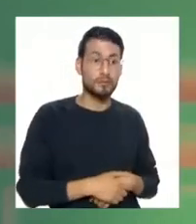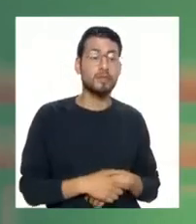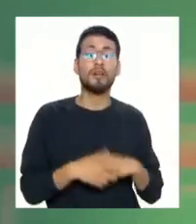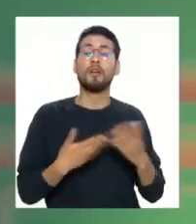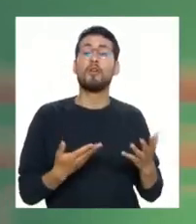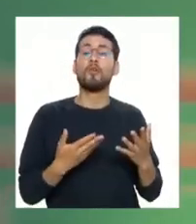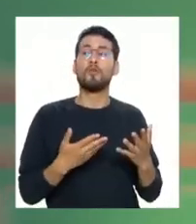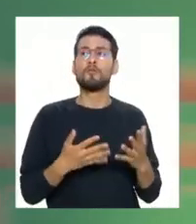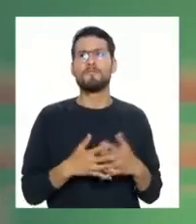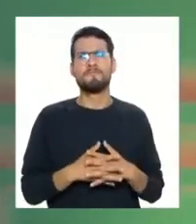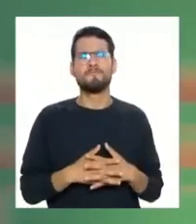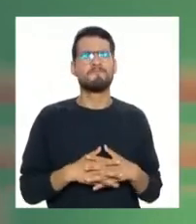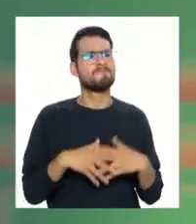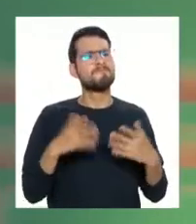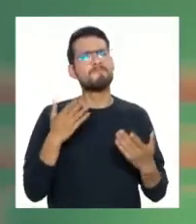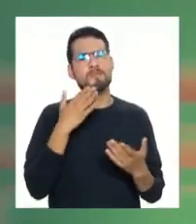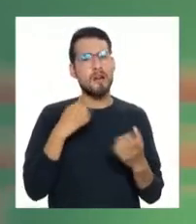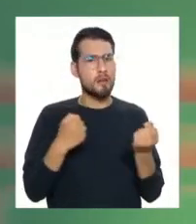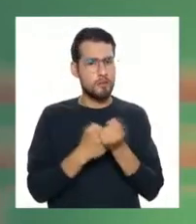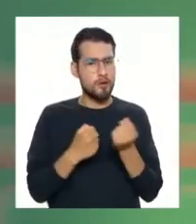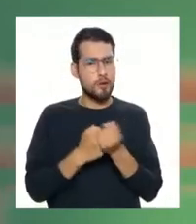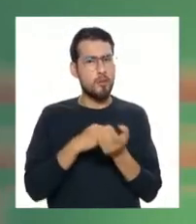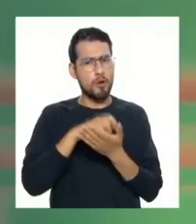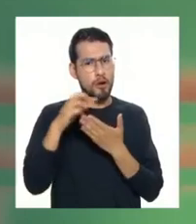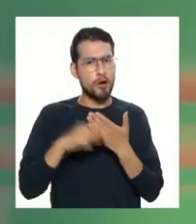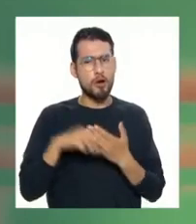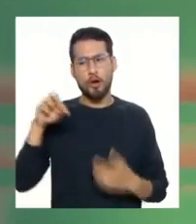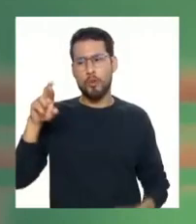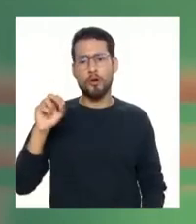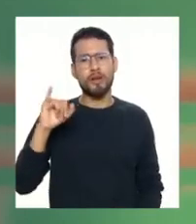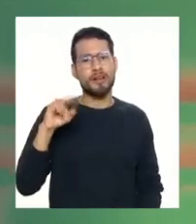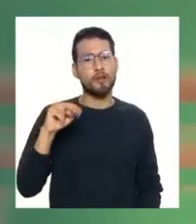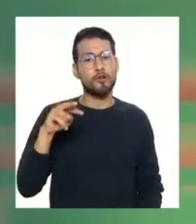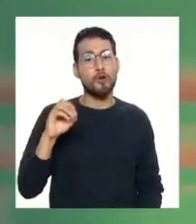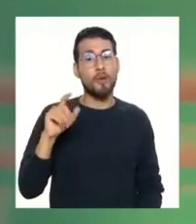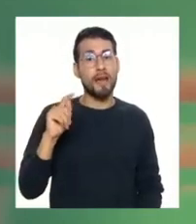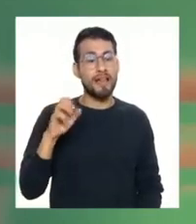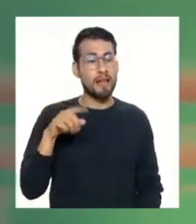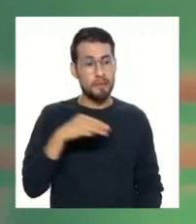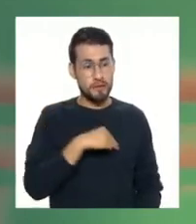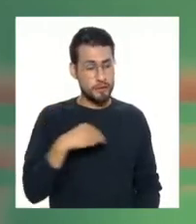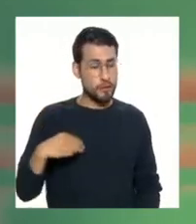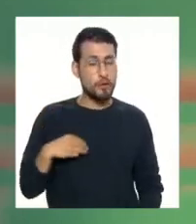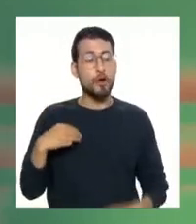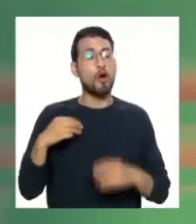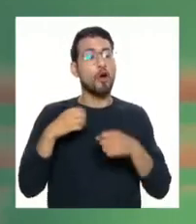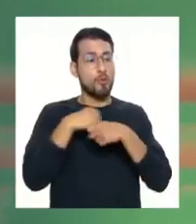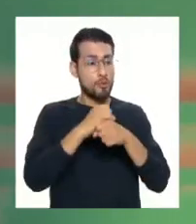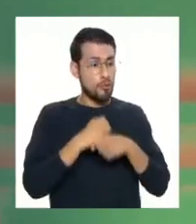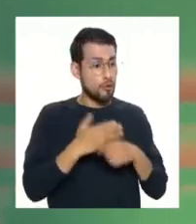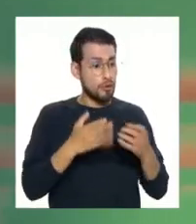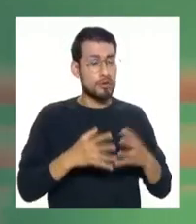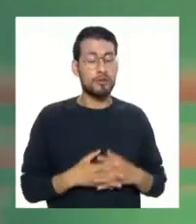gracias al financiamiento del programa ProInnovate del Ministerio de la Producción, ha permitido